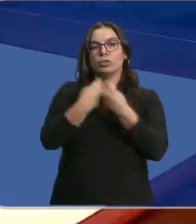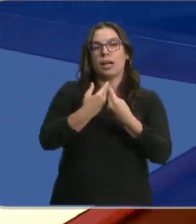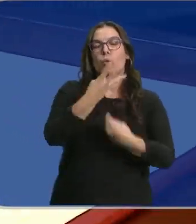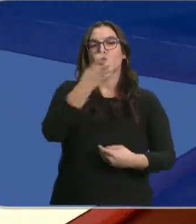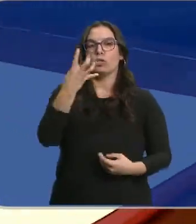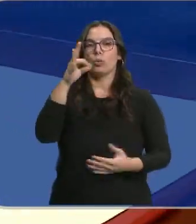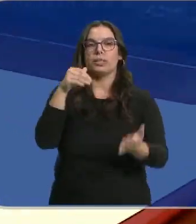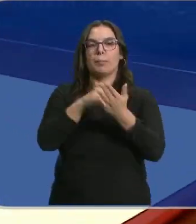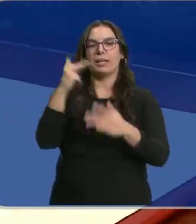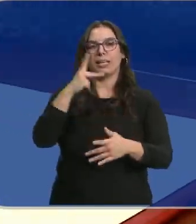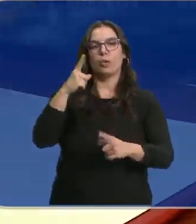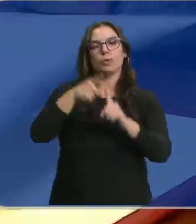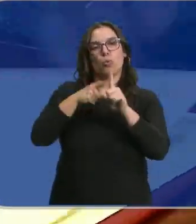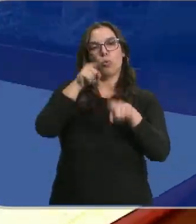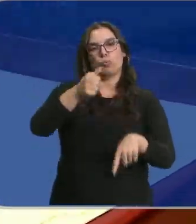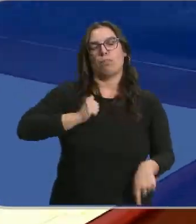450.000 kilómetros.